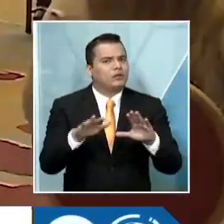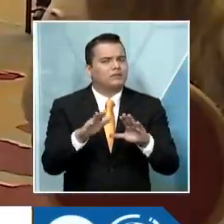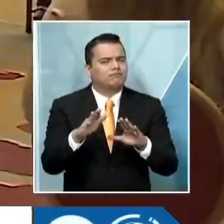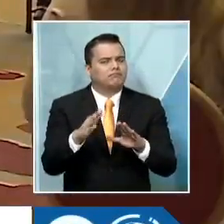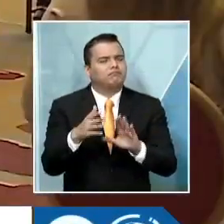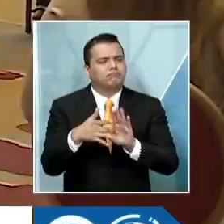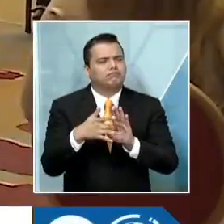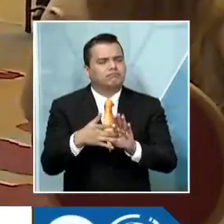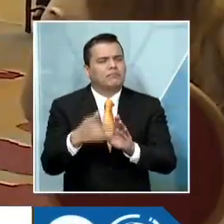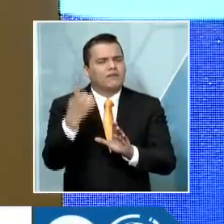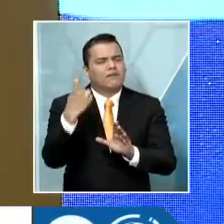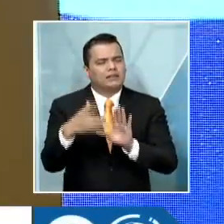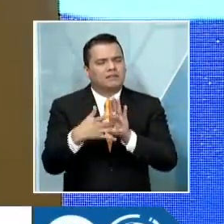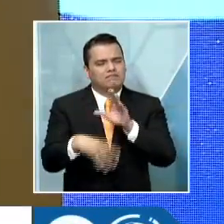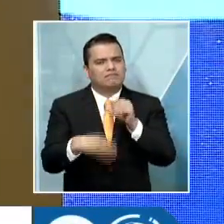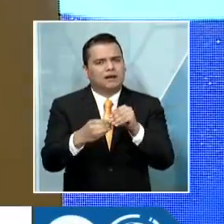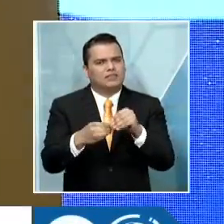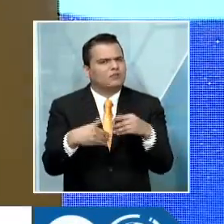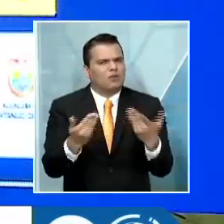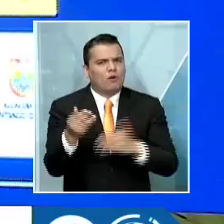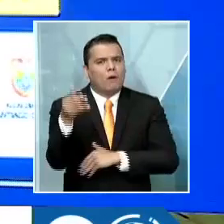simposio sobre reactivación de la ciudad.